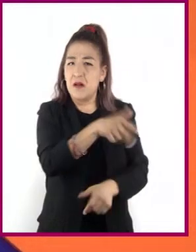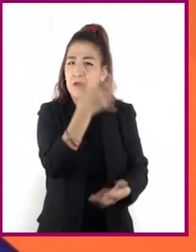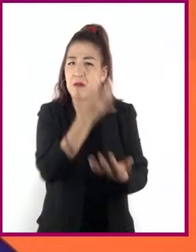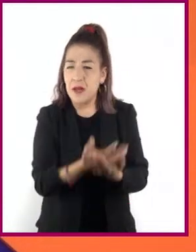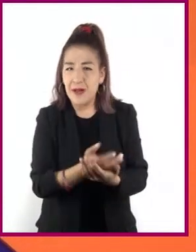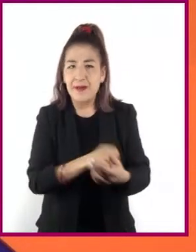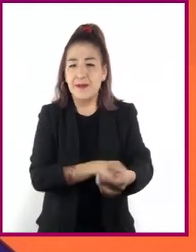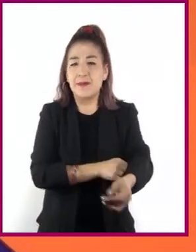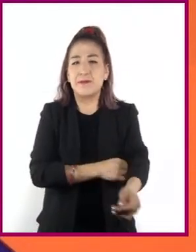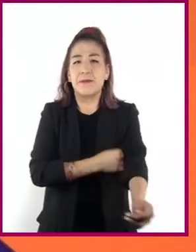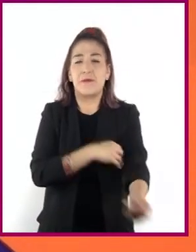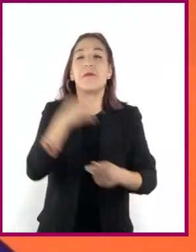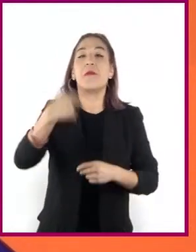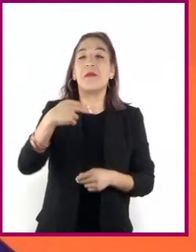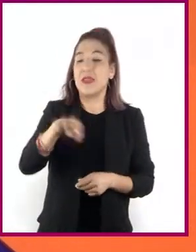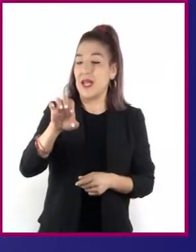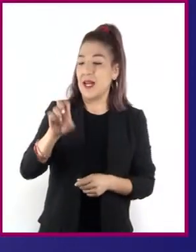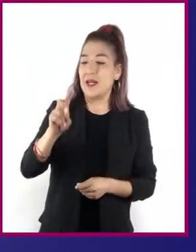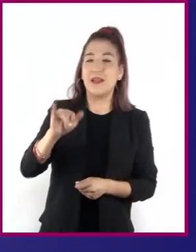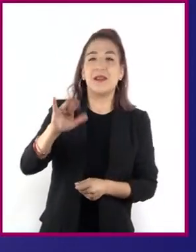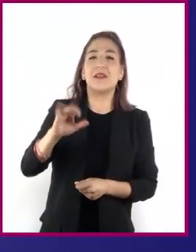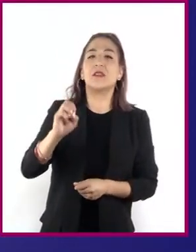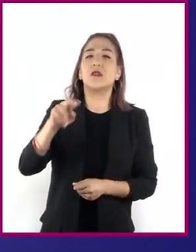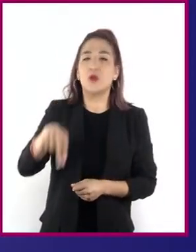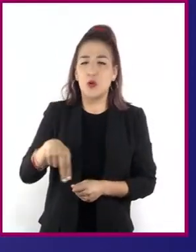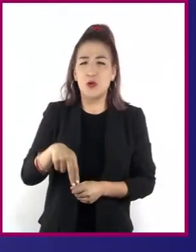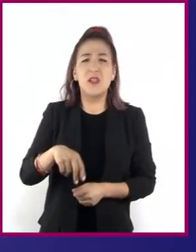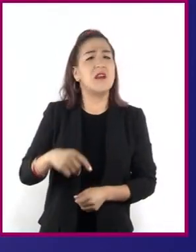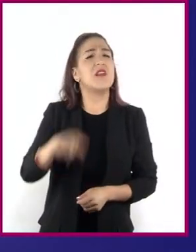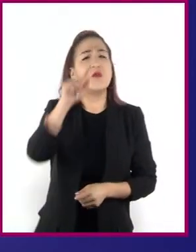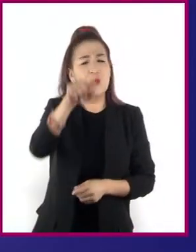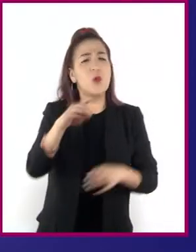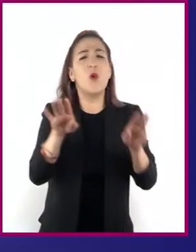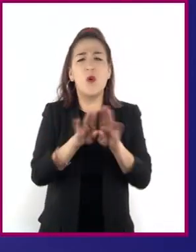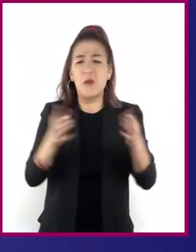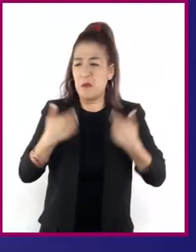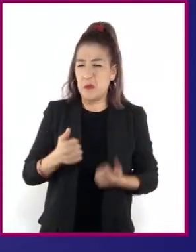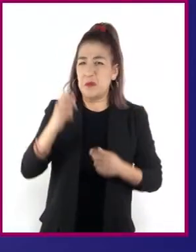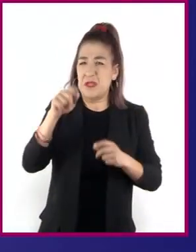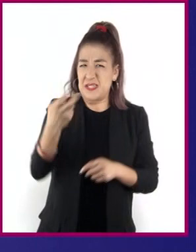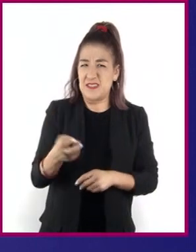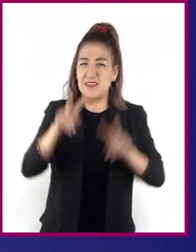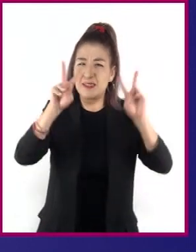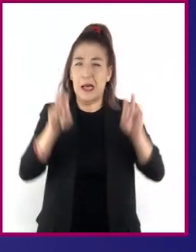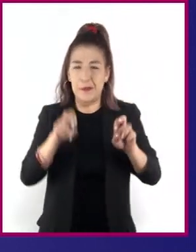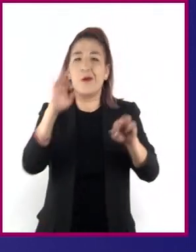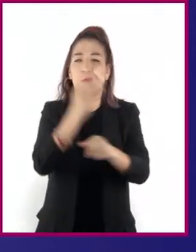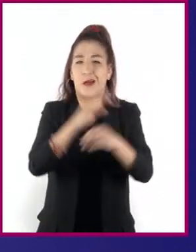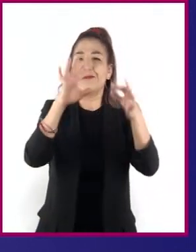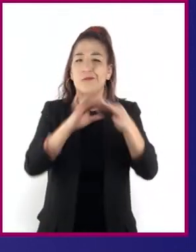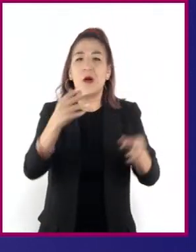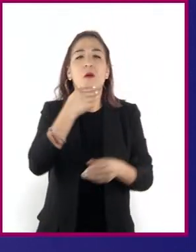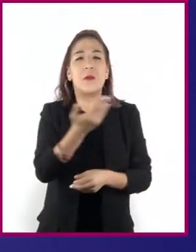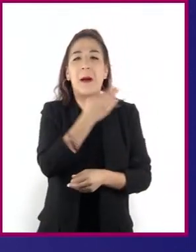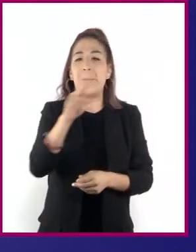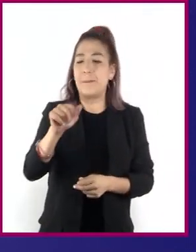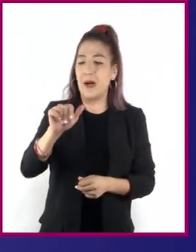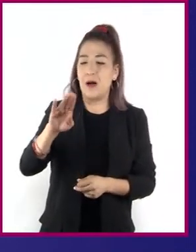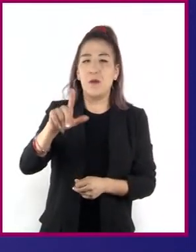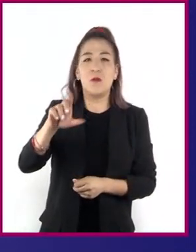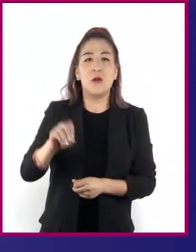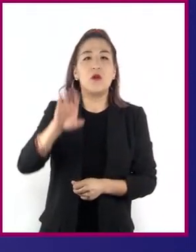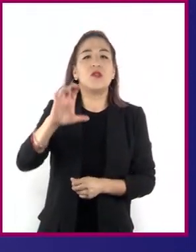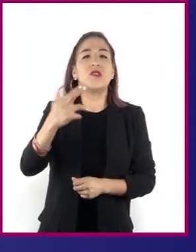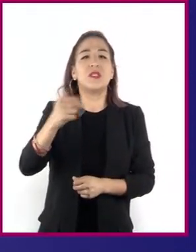conoce como edición para entender un poco más sobre el tema escuchemos a pablo chávez quien es maestro en